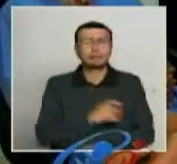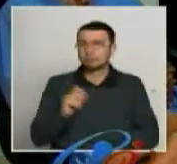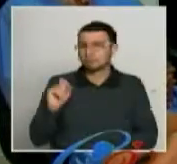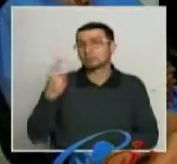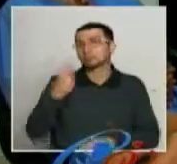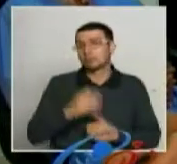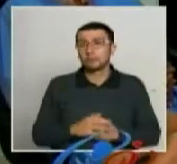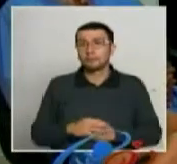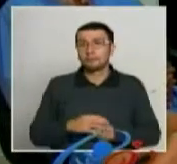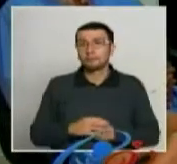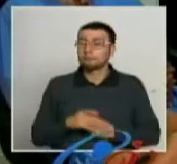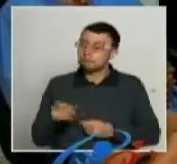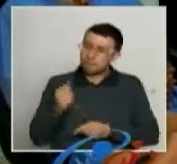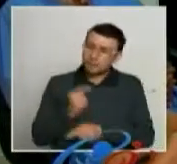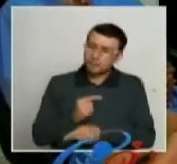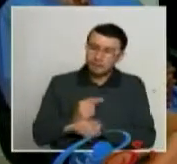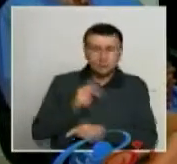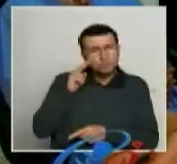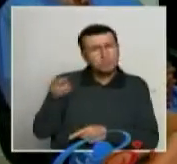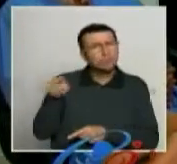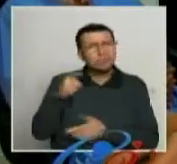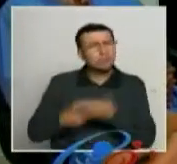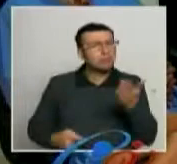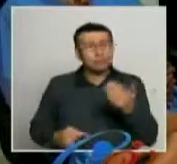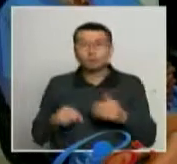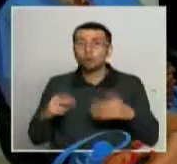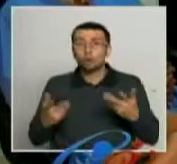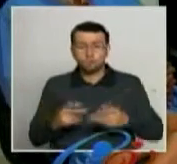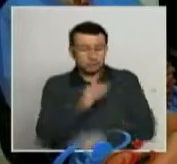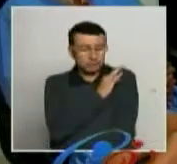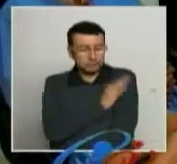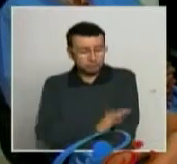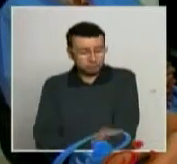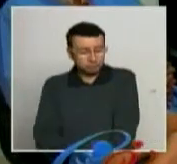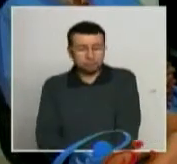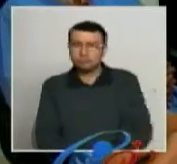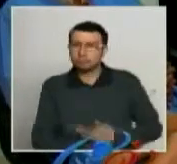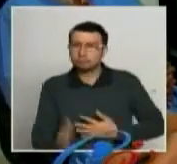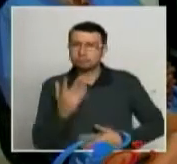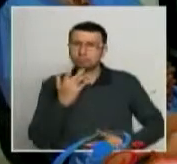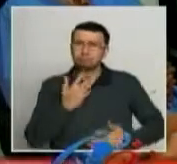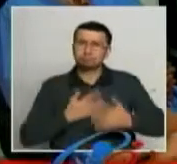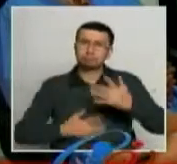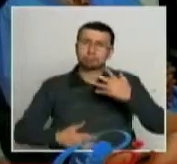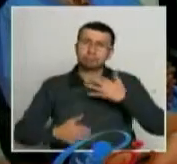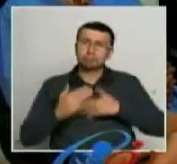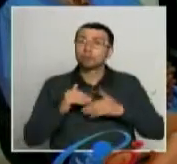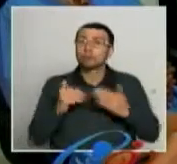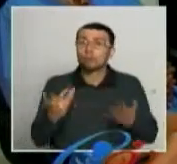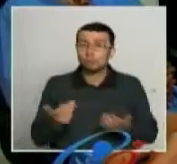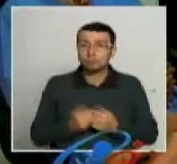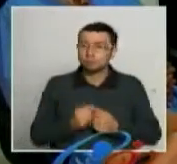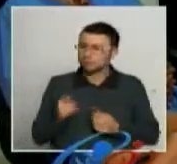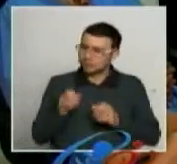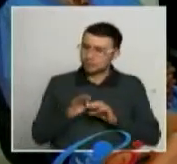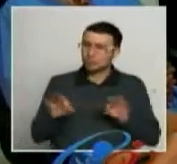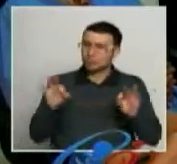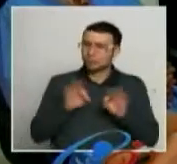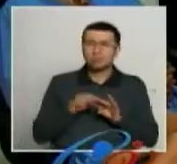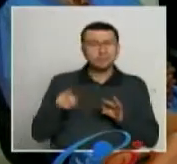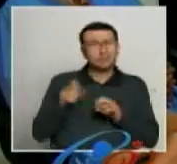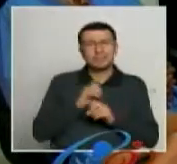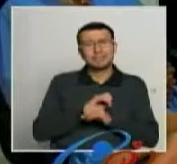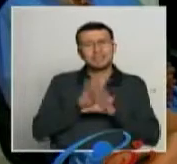realiza, lo que nosotros vemos es cómo está nuestro sistema venoso. Es fundamental tener muy claro antes